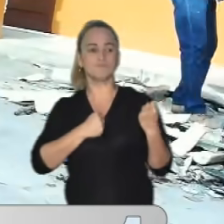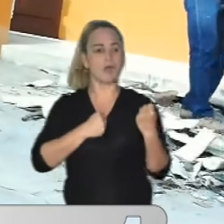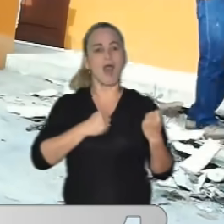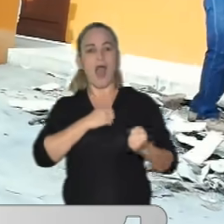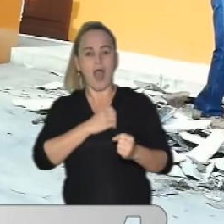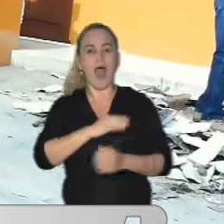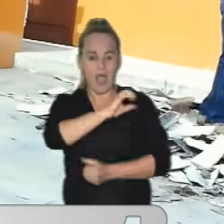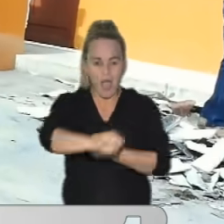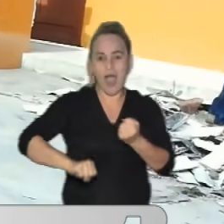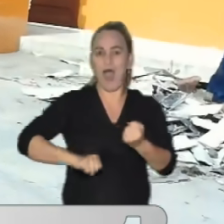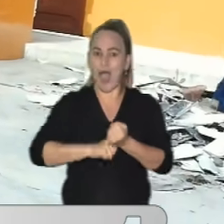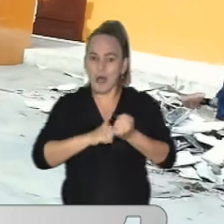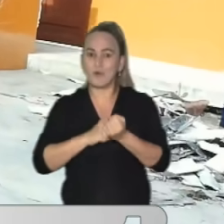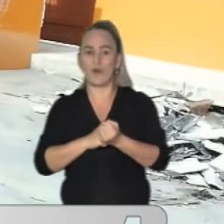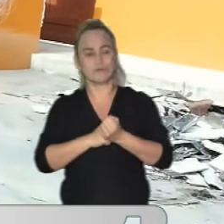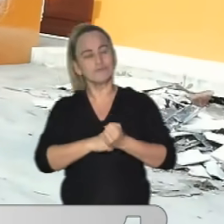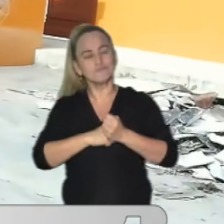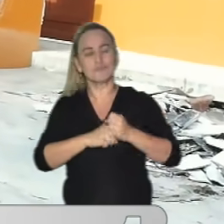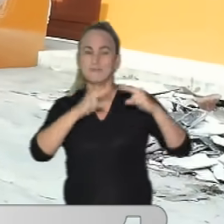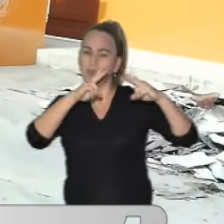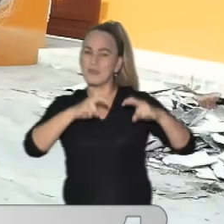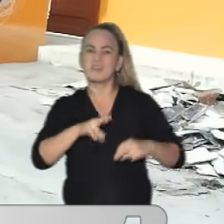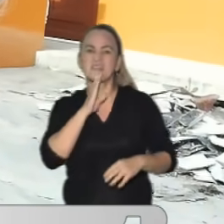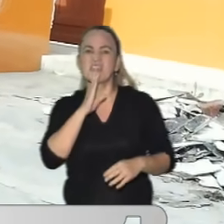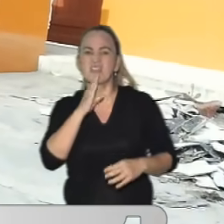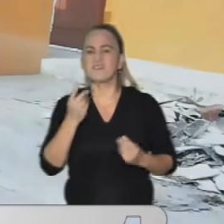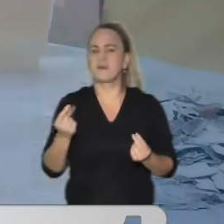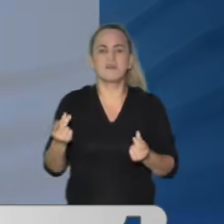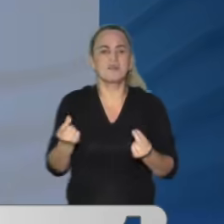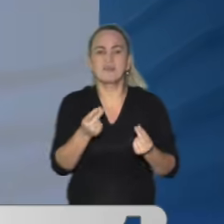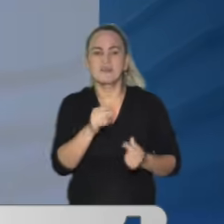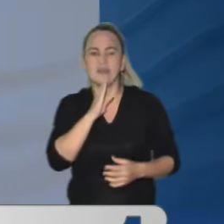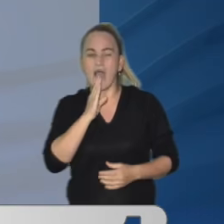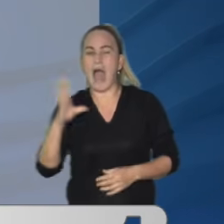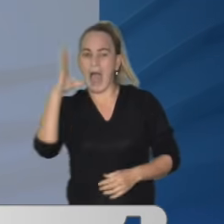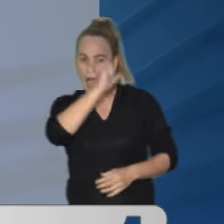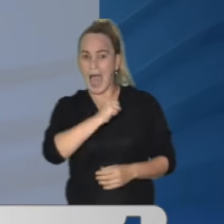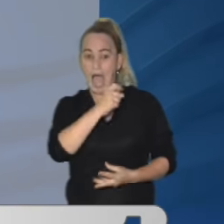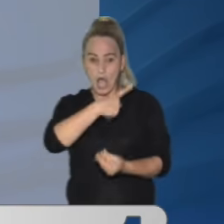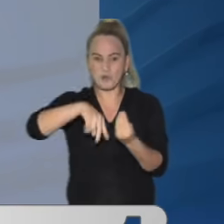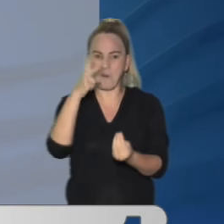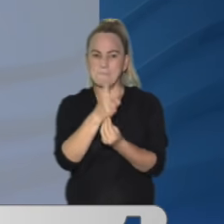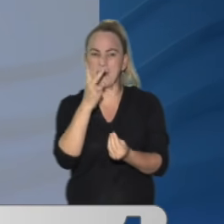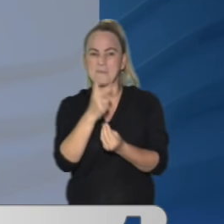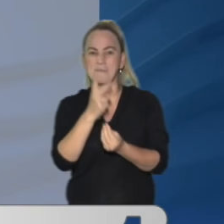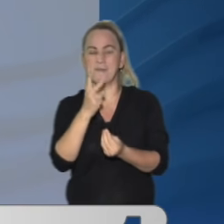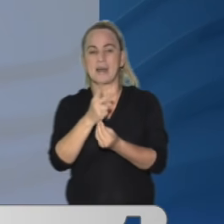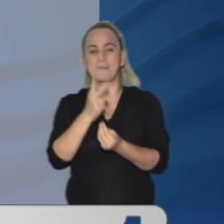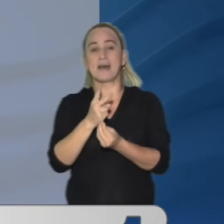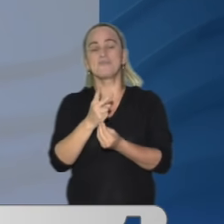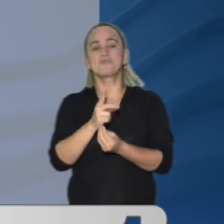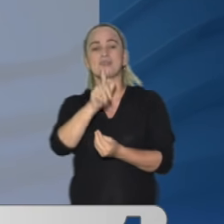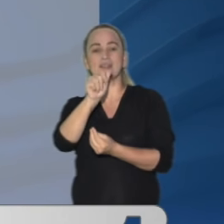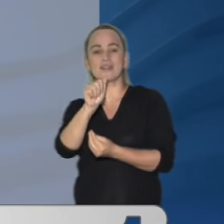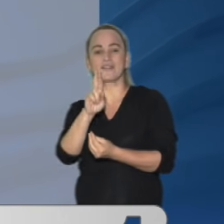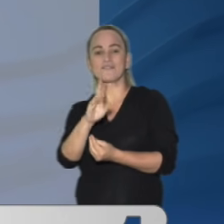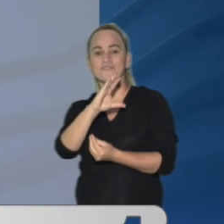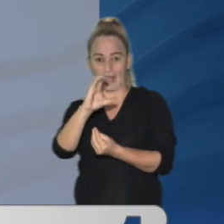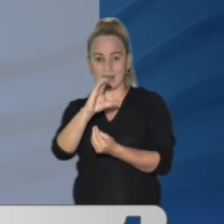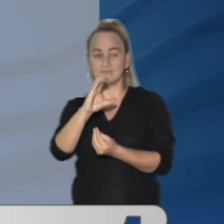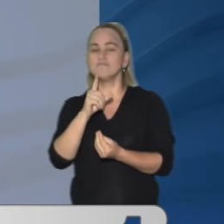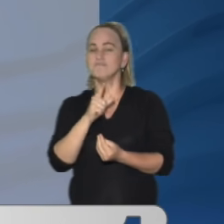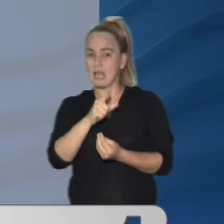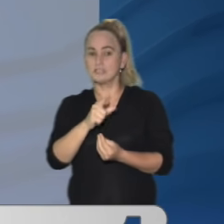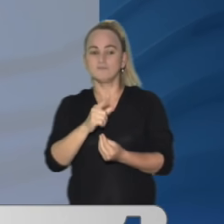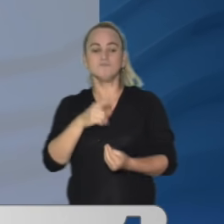brindando acompañamiento con la investigación de los responsables, que ya están identificados estos grupos armados por parte de las disidencias de las FARC, que son